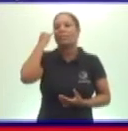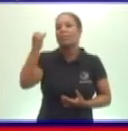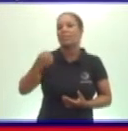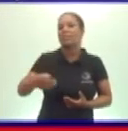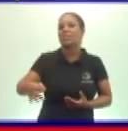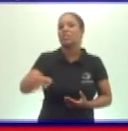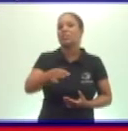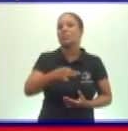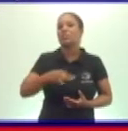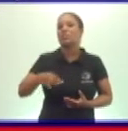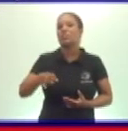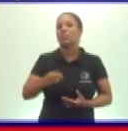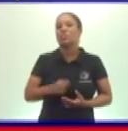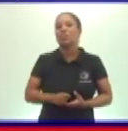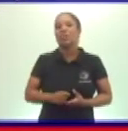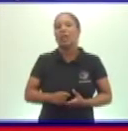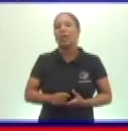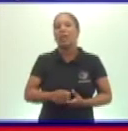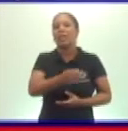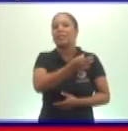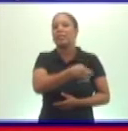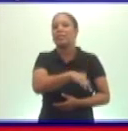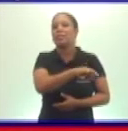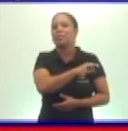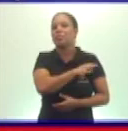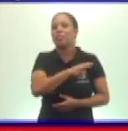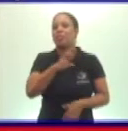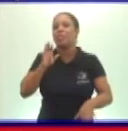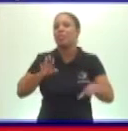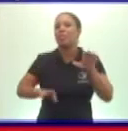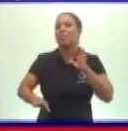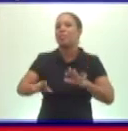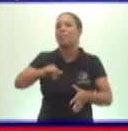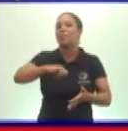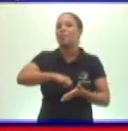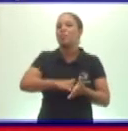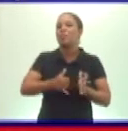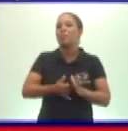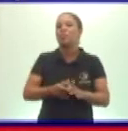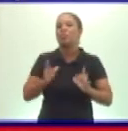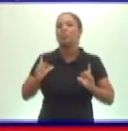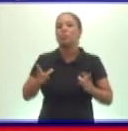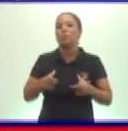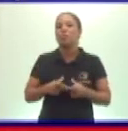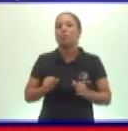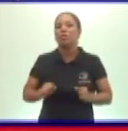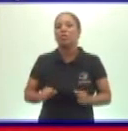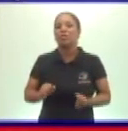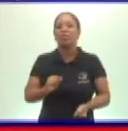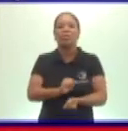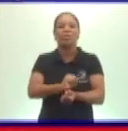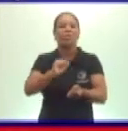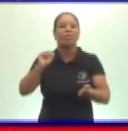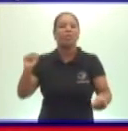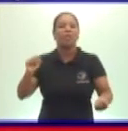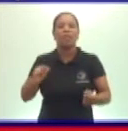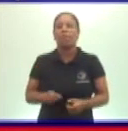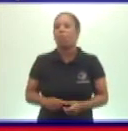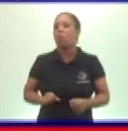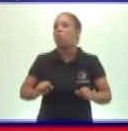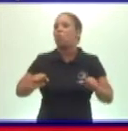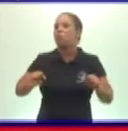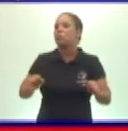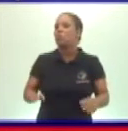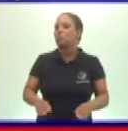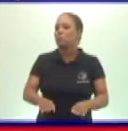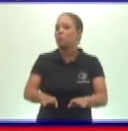clasistas. Defiende un proyecto político emancipador sujeto a la realidad, sujeto